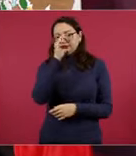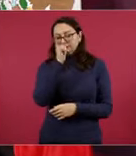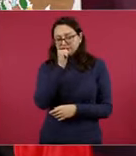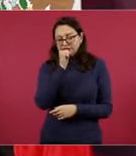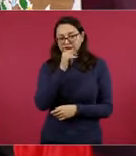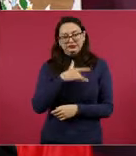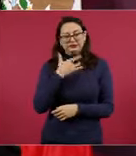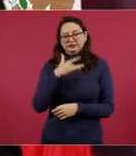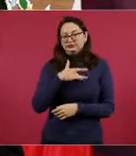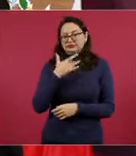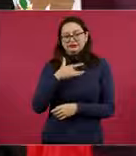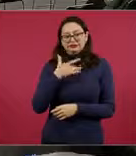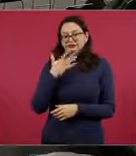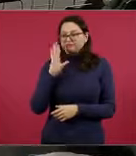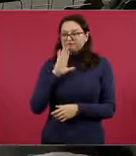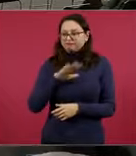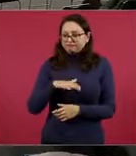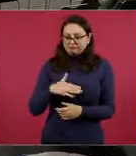y